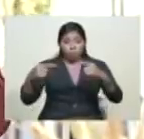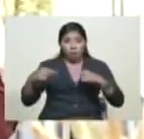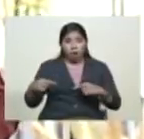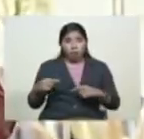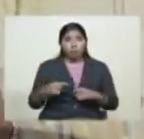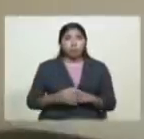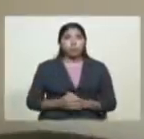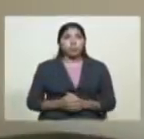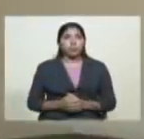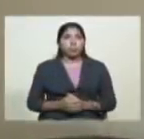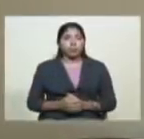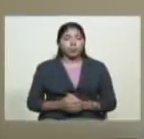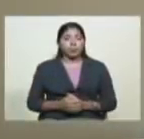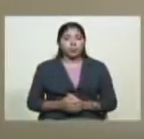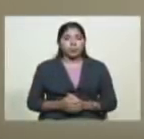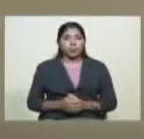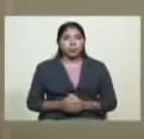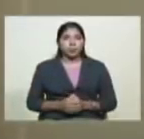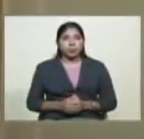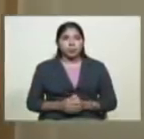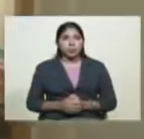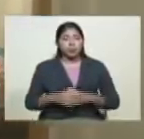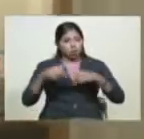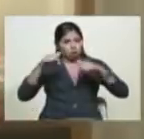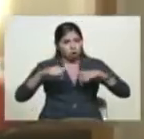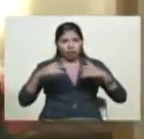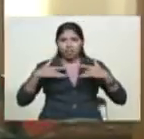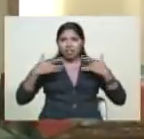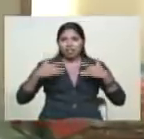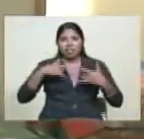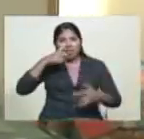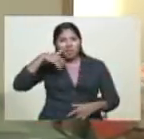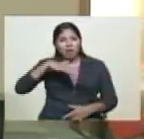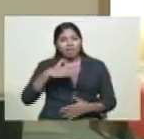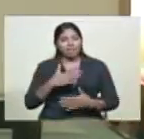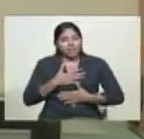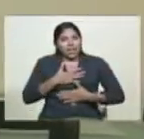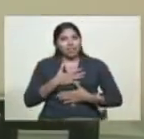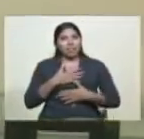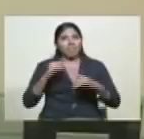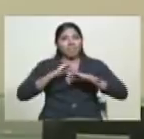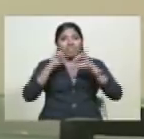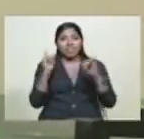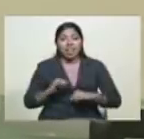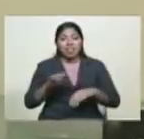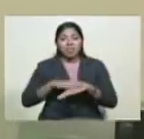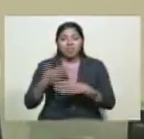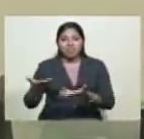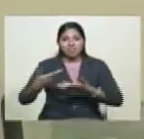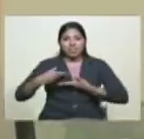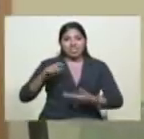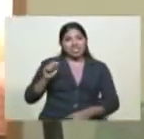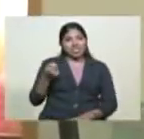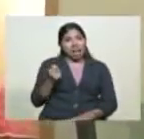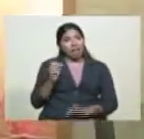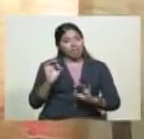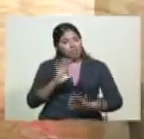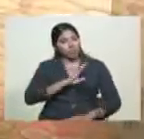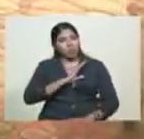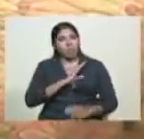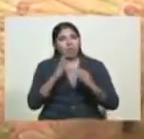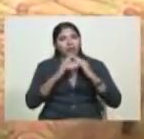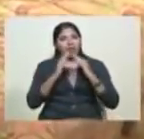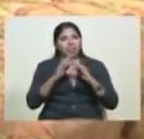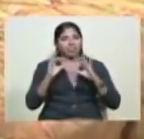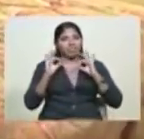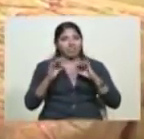nuestro gobierno y nuestro pueblo. Hoy se siente feliz de recibirlo y de comprobar que la gran misión Vivienda Venezuela, mi comandante presidente,